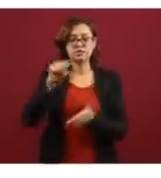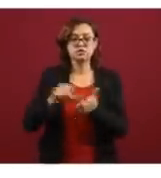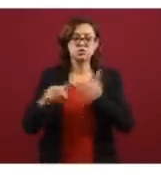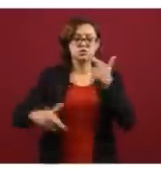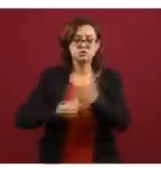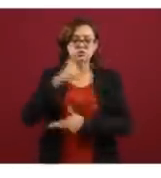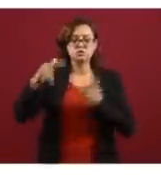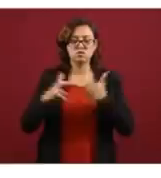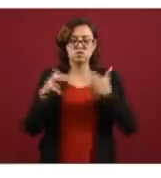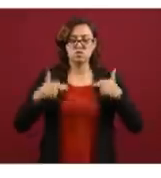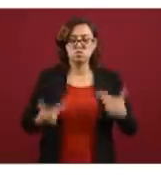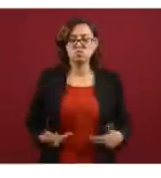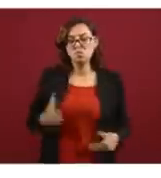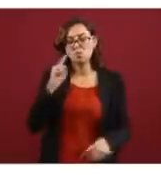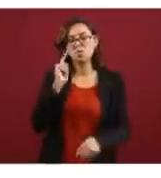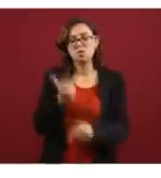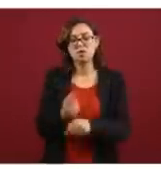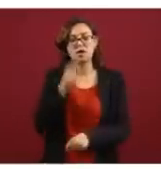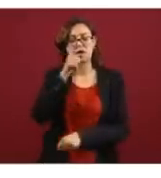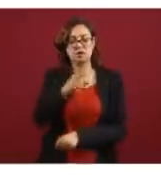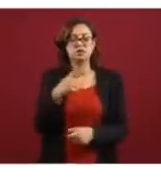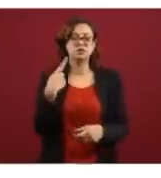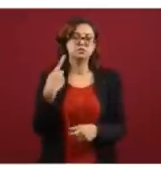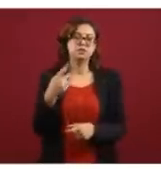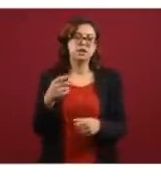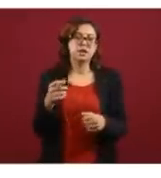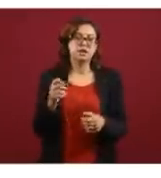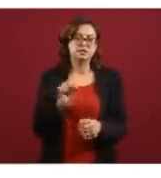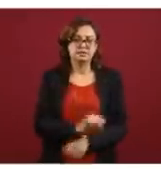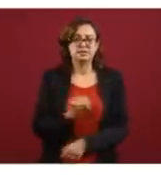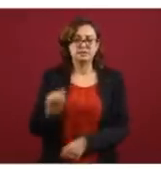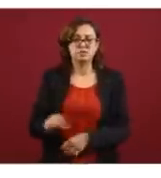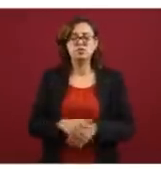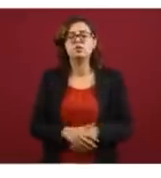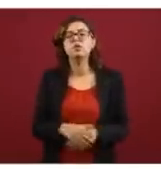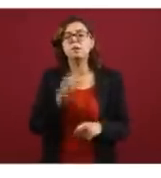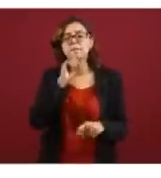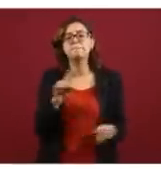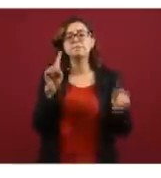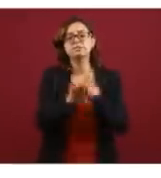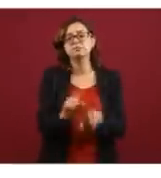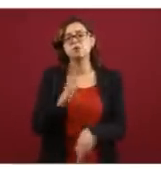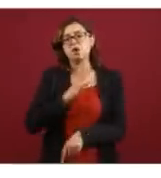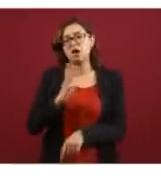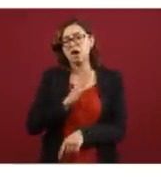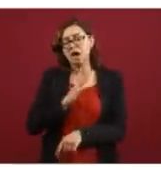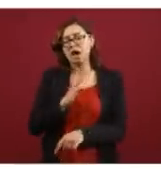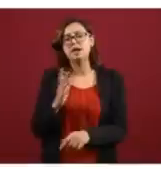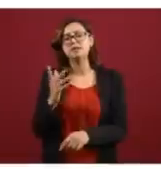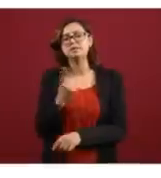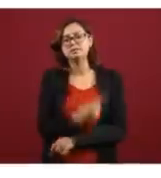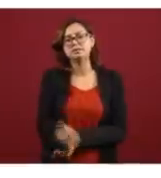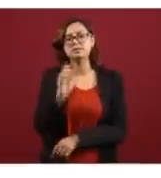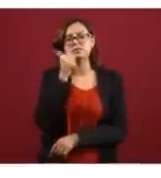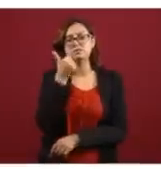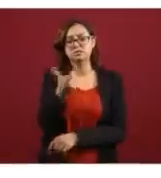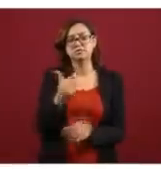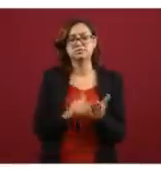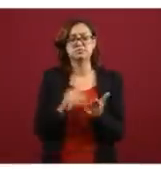identificación humana en la ciudad de Saltillo. Pero se tienen además comprometidos